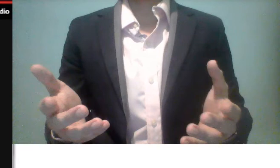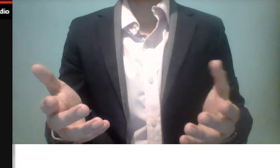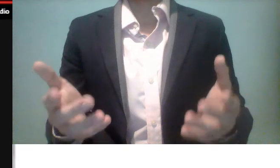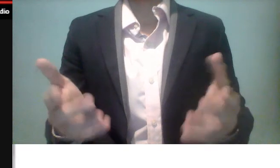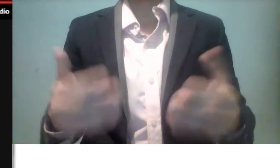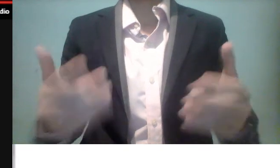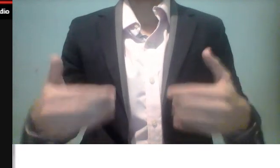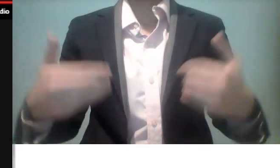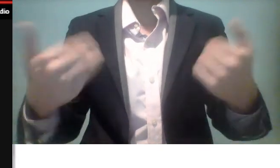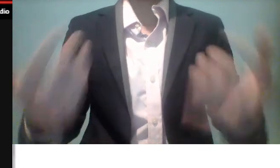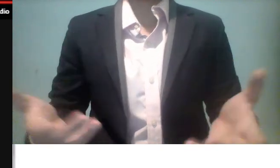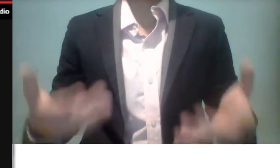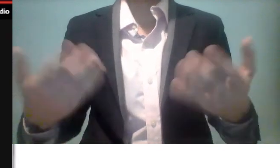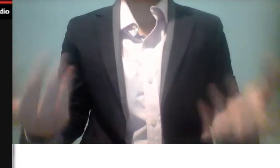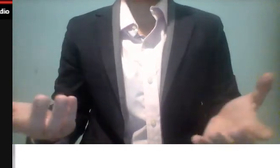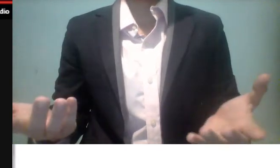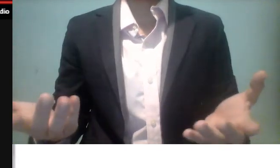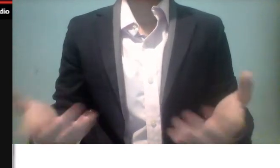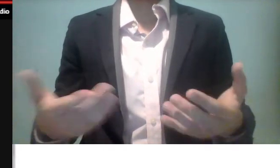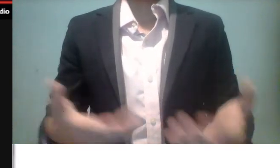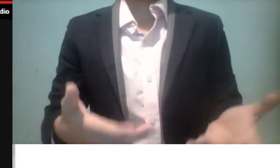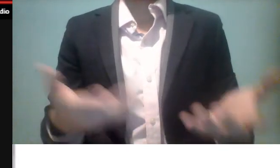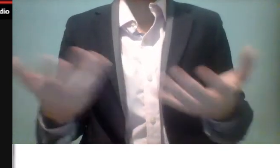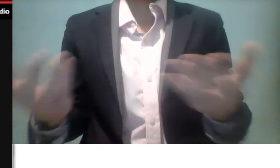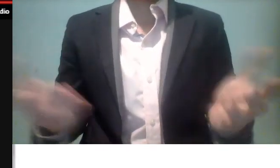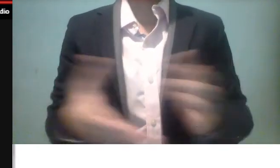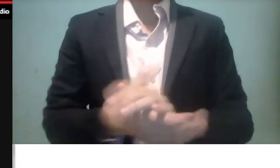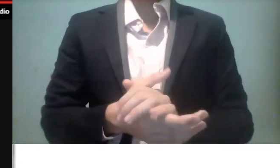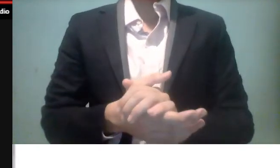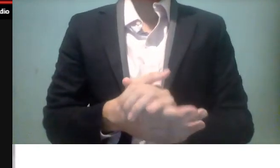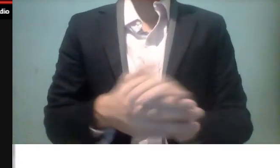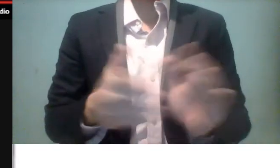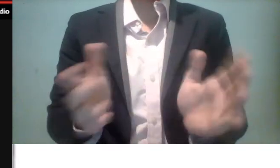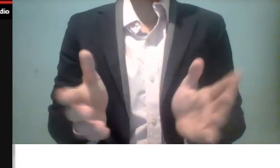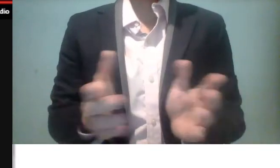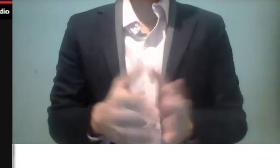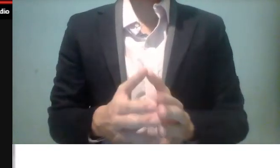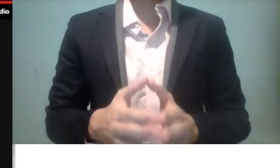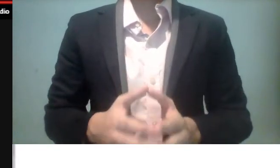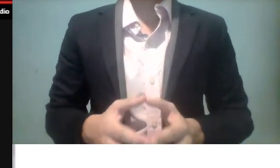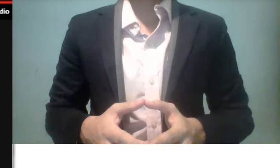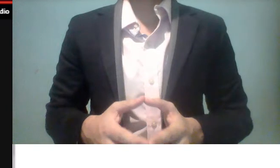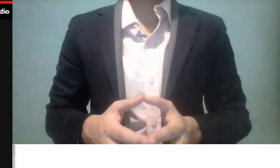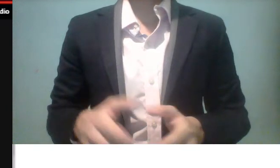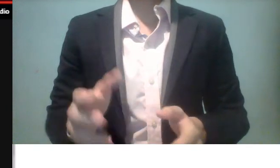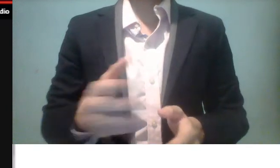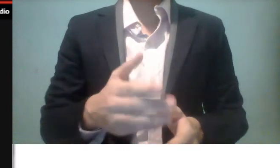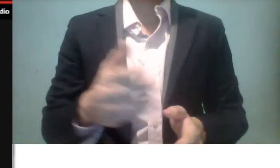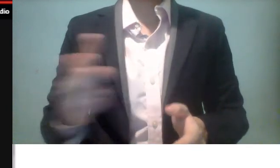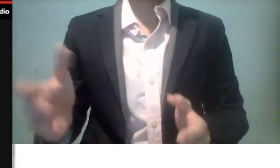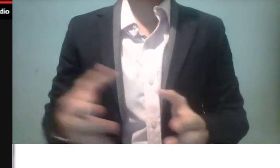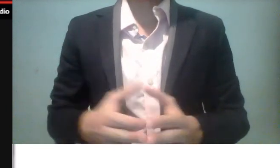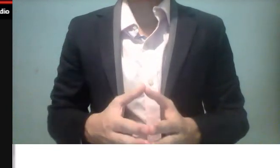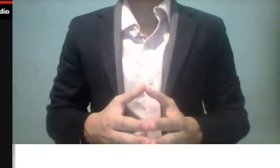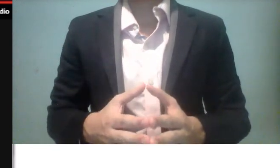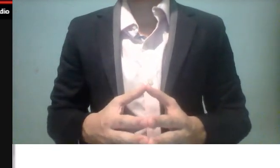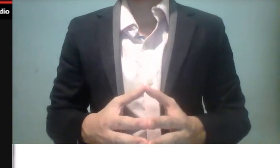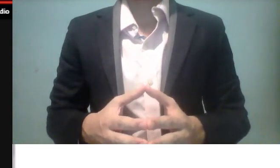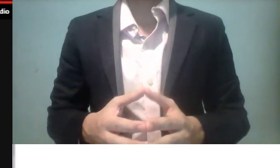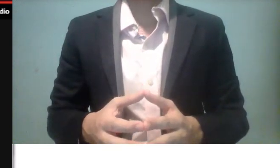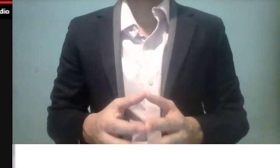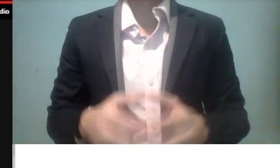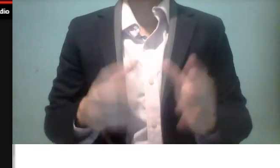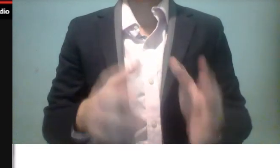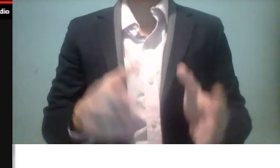concuerdan con ese sueldo a pesar de que el sueldo es muy alto pero bueno, en general creo que la nota es muy cortita porque lo único que se menciona es lo